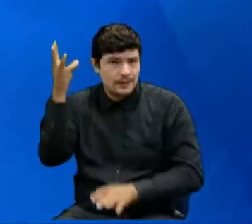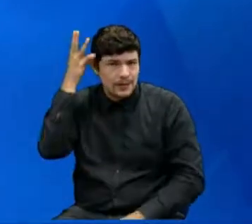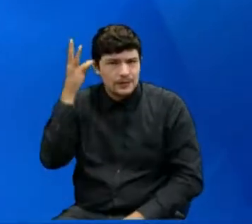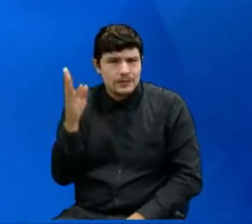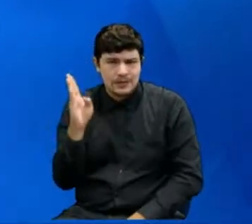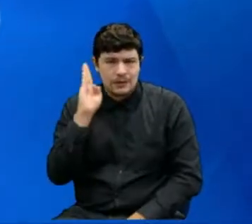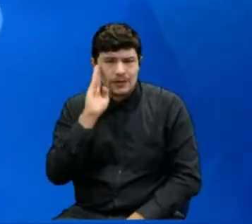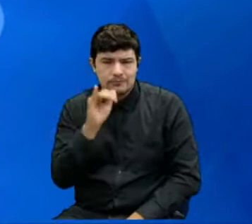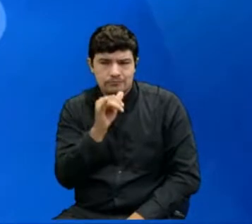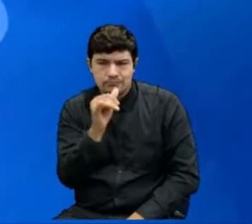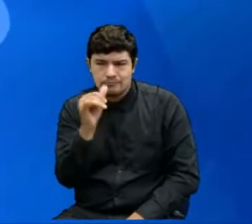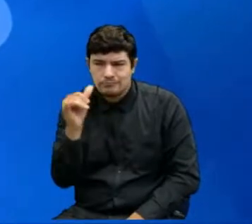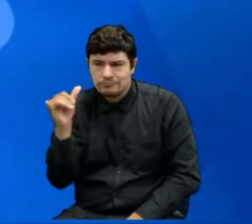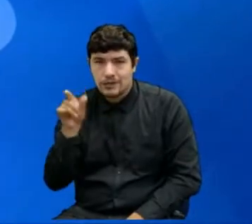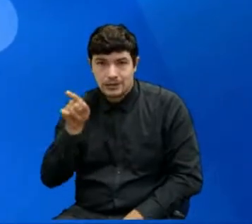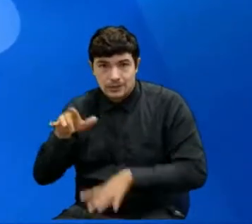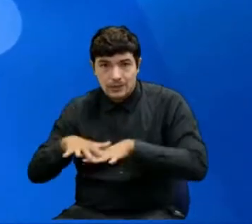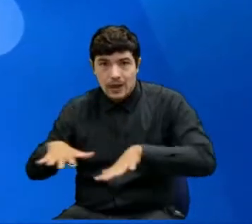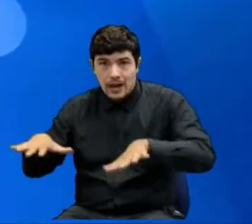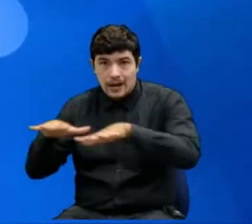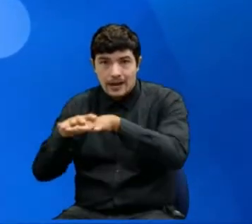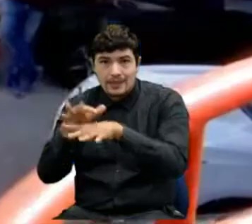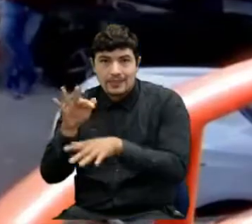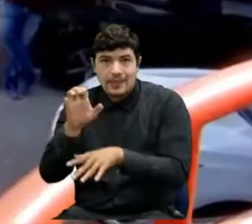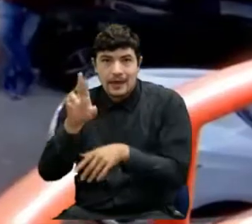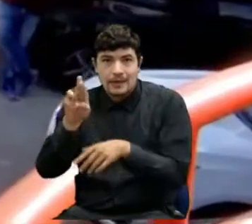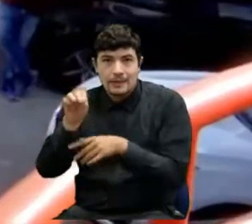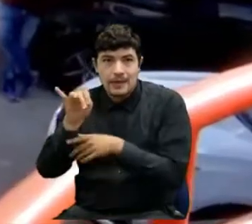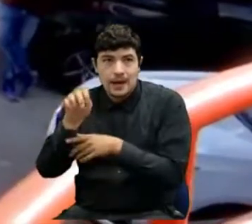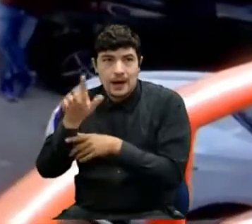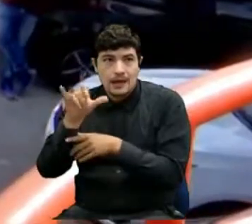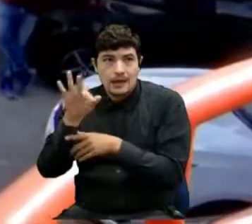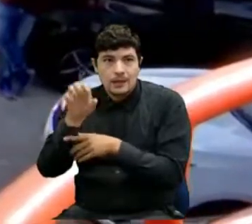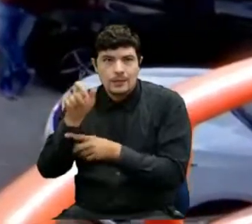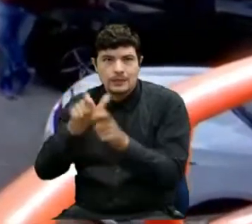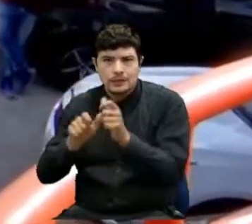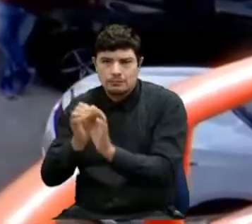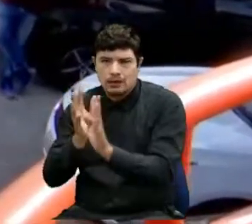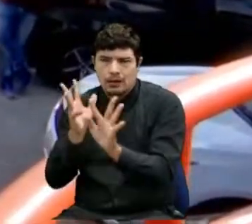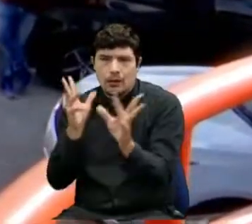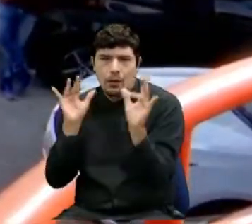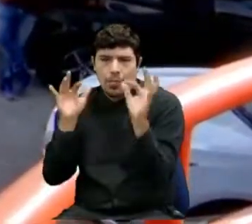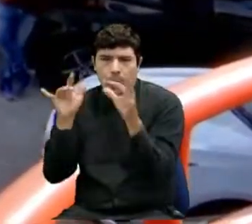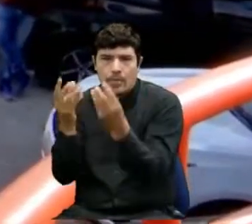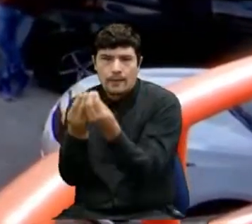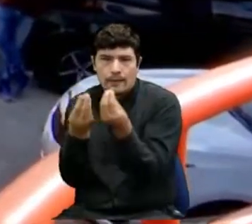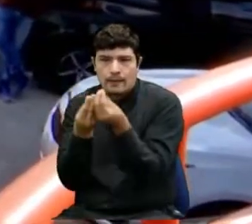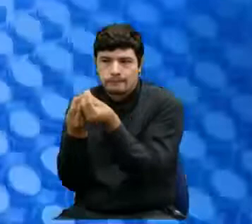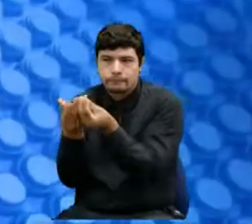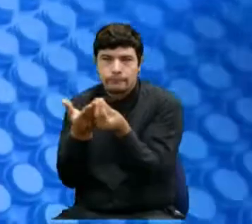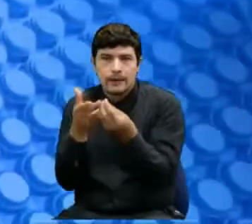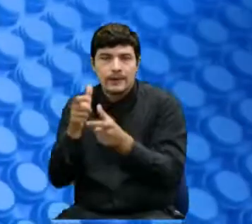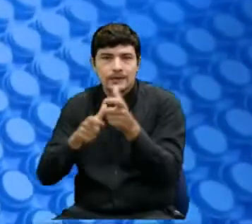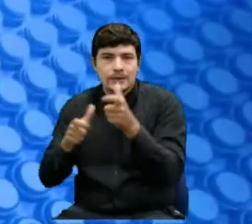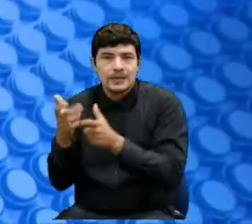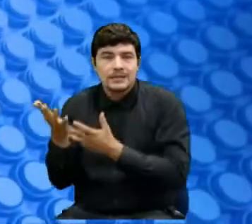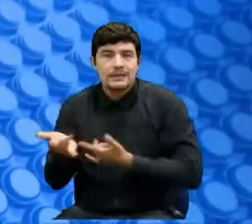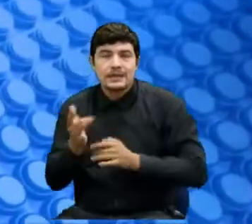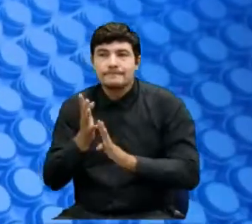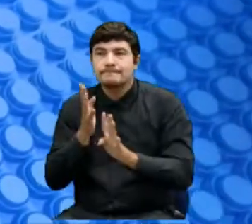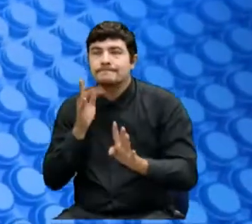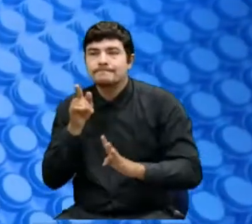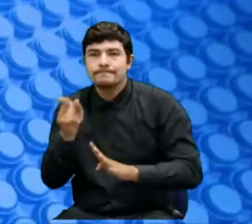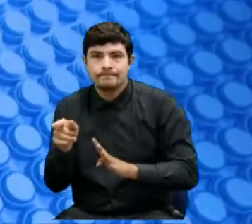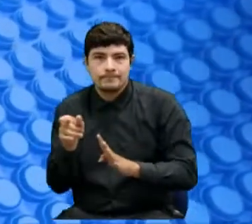celular capta en el sector conocido como El Terminalito, la aglomeración de personas esperando abordar buses intermunicipales y de ruta nacional. Más de